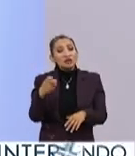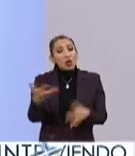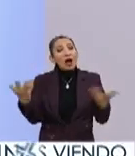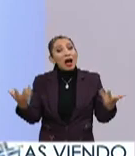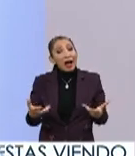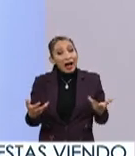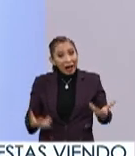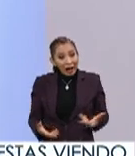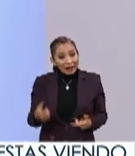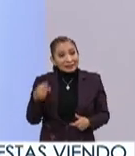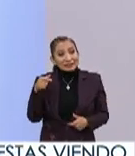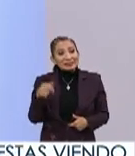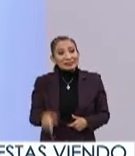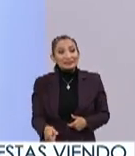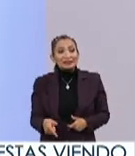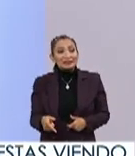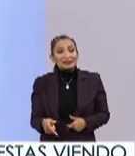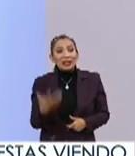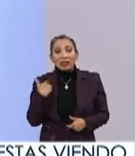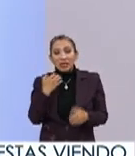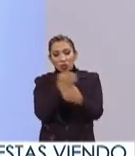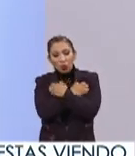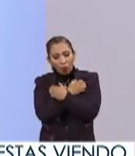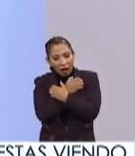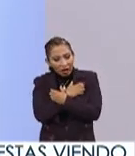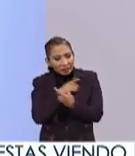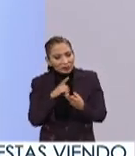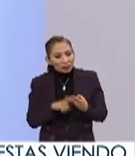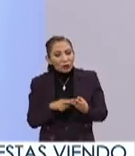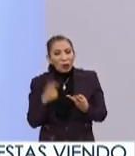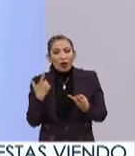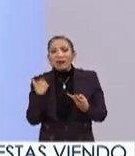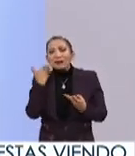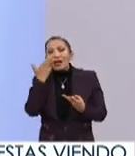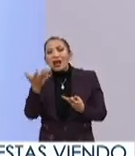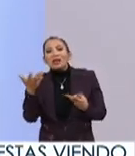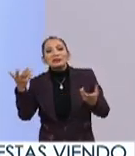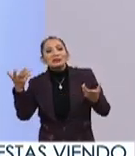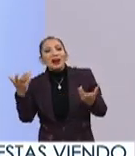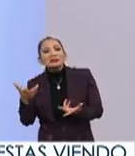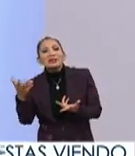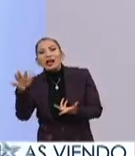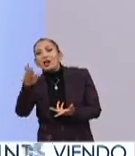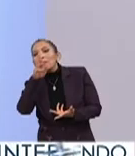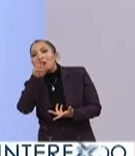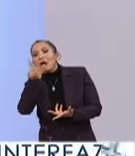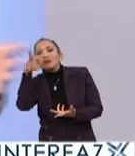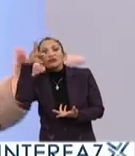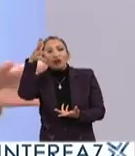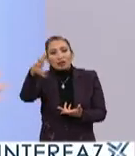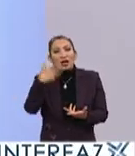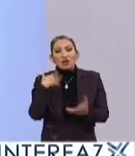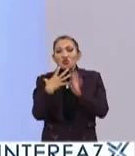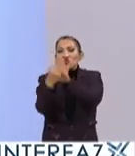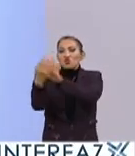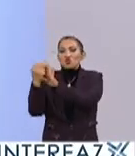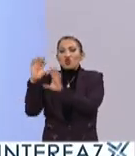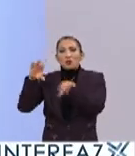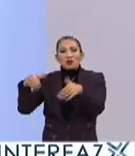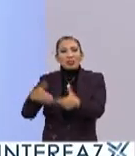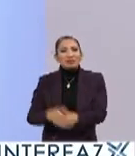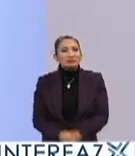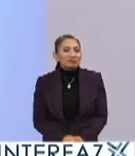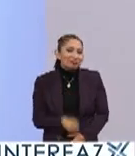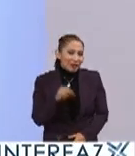genera también que te eduques, que quieras alcanzar un mejor futuro y además contagies a toda tu comunidad,